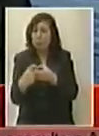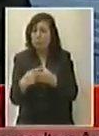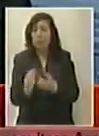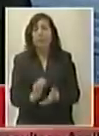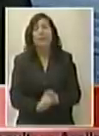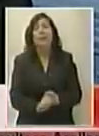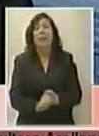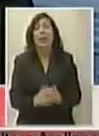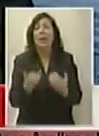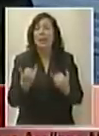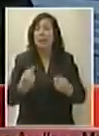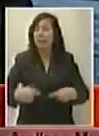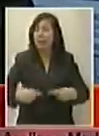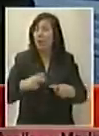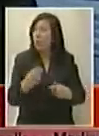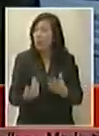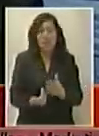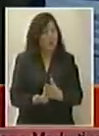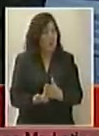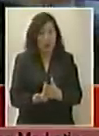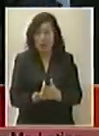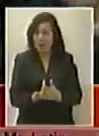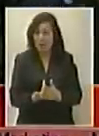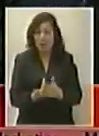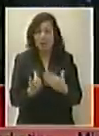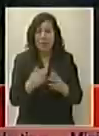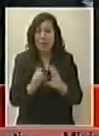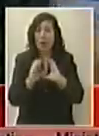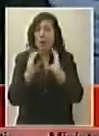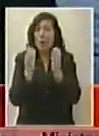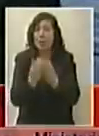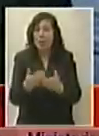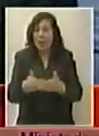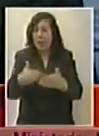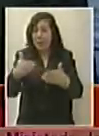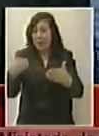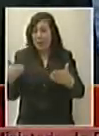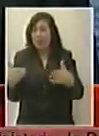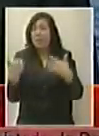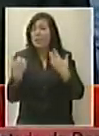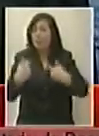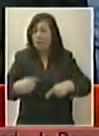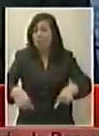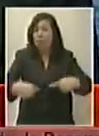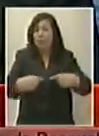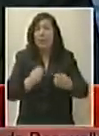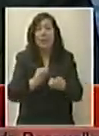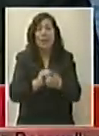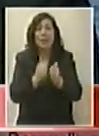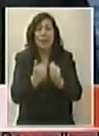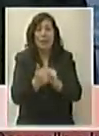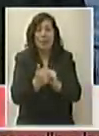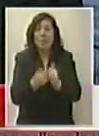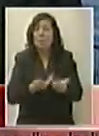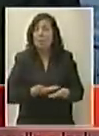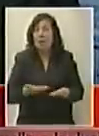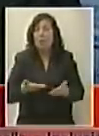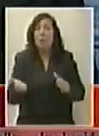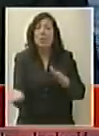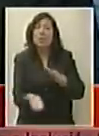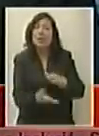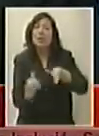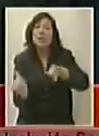ojo esta discusión no es nueva ya congresos anteriores habían discutido esta reforma y la mandaban al